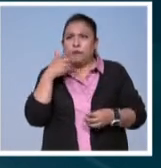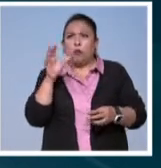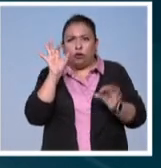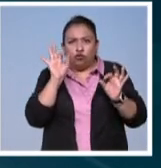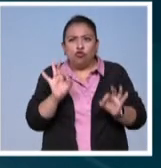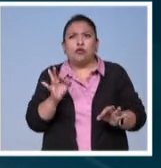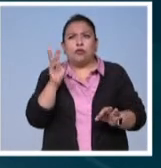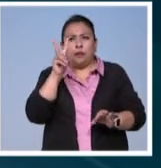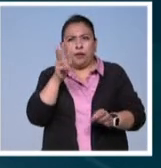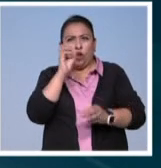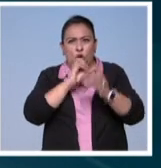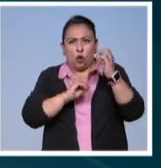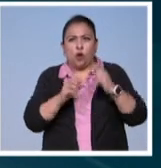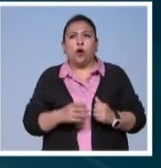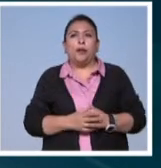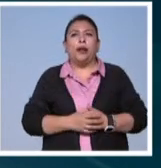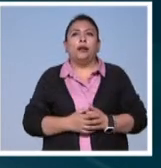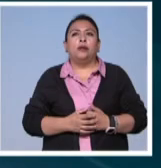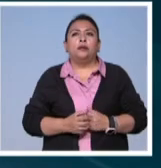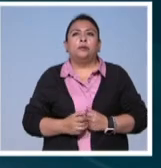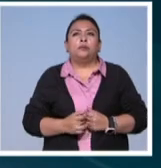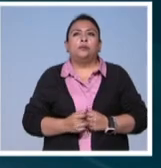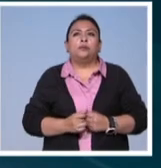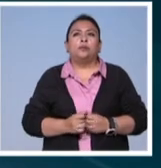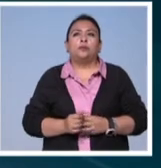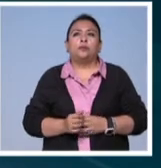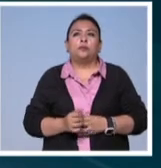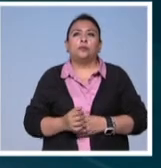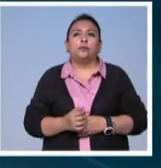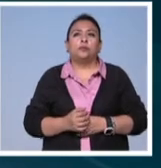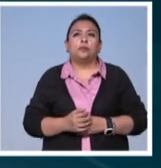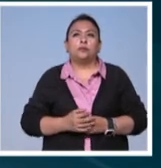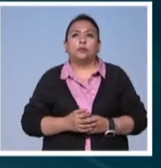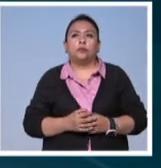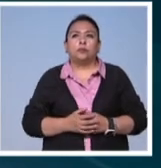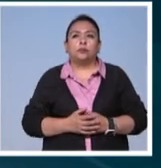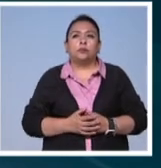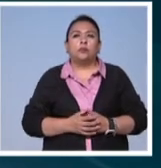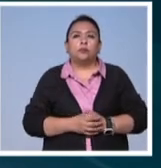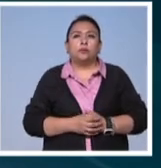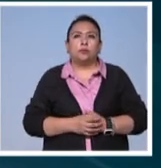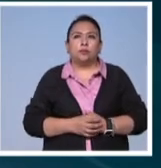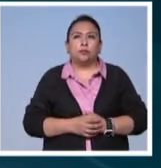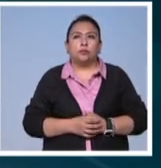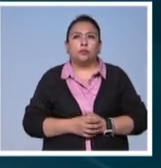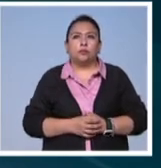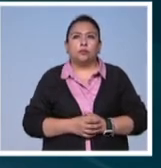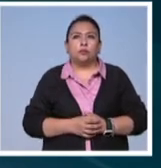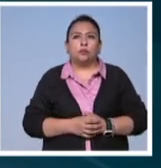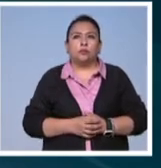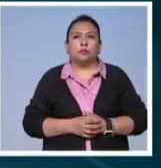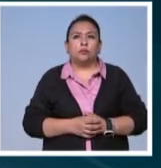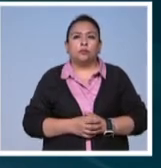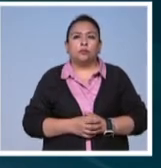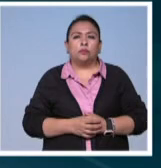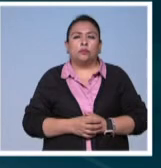¿no? Celebremos que hoy, hace 20 años, que